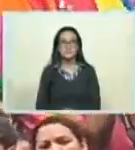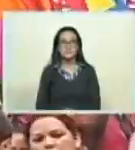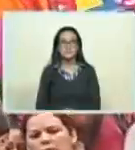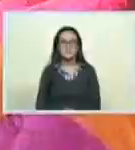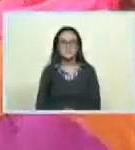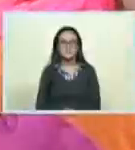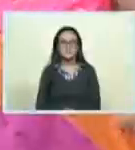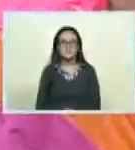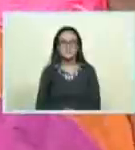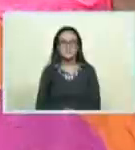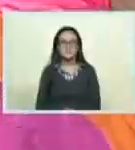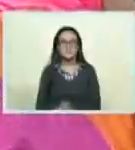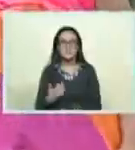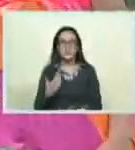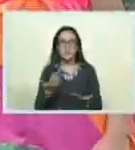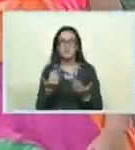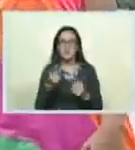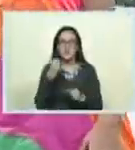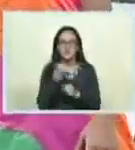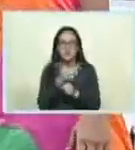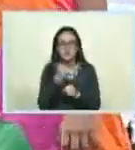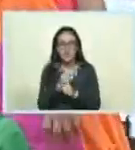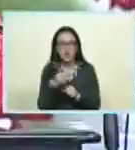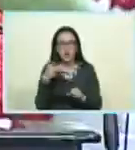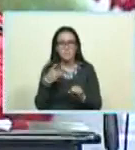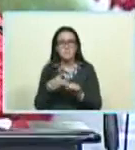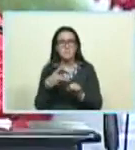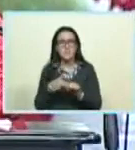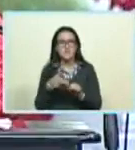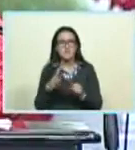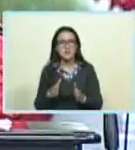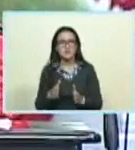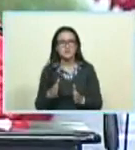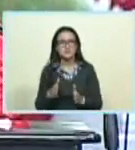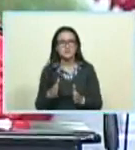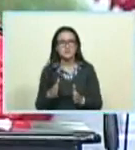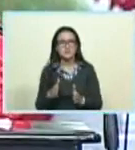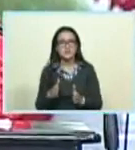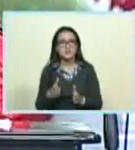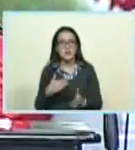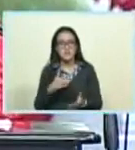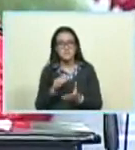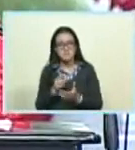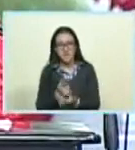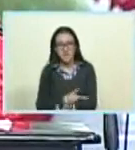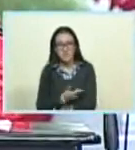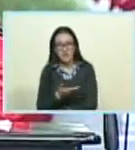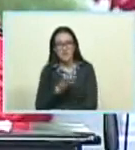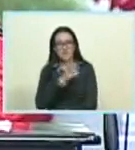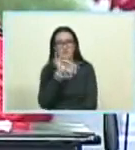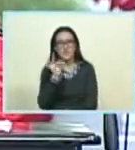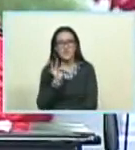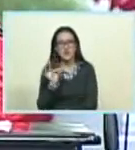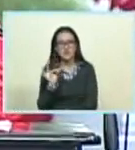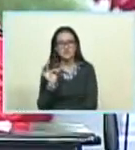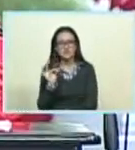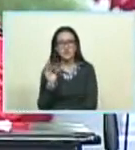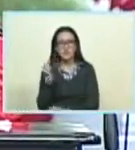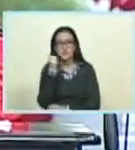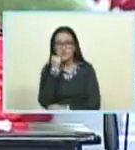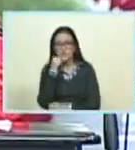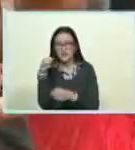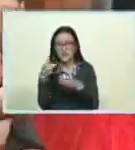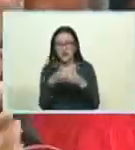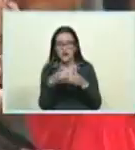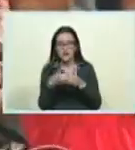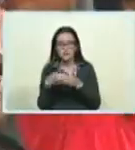Yo le pido a los trabajadores de PDVSA desde aquí, a mis hermanos de la Federación de Sindicatos, a